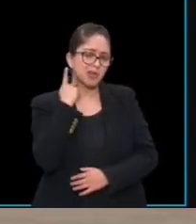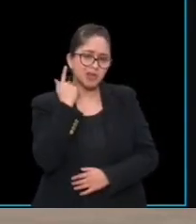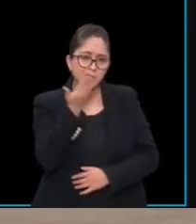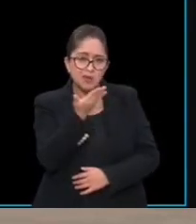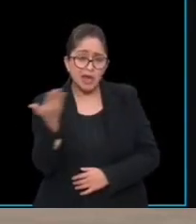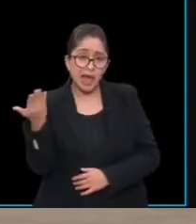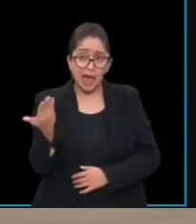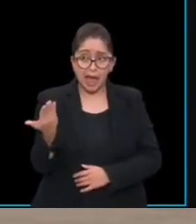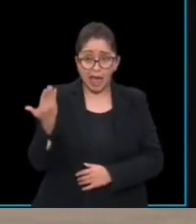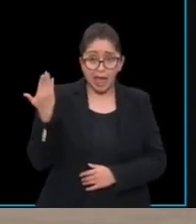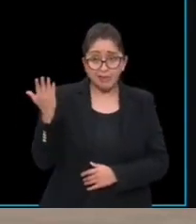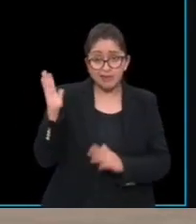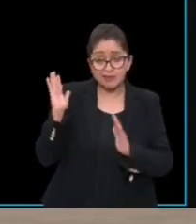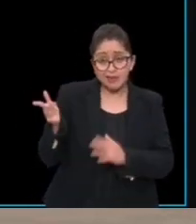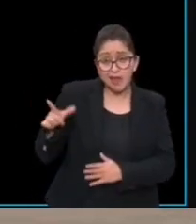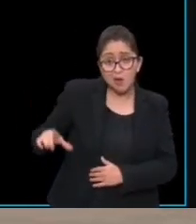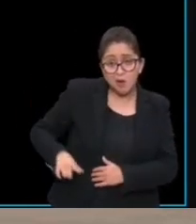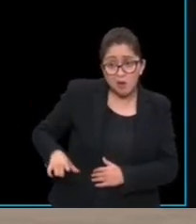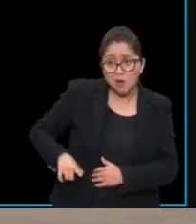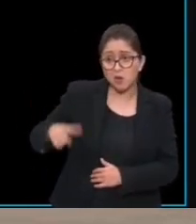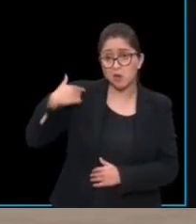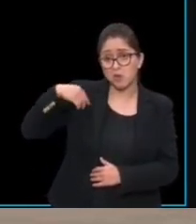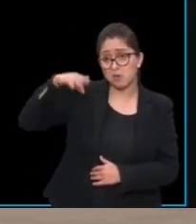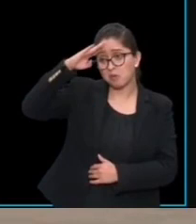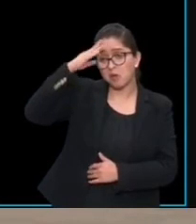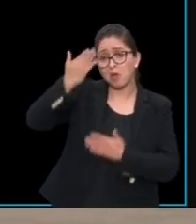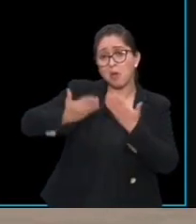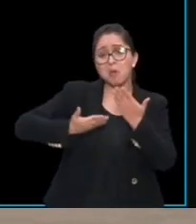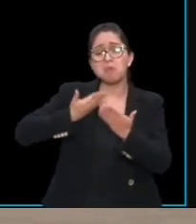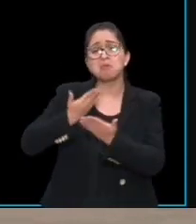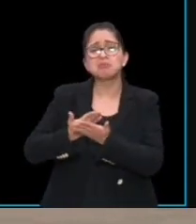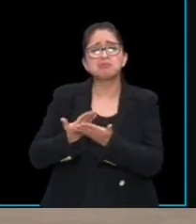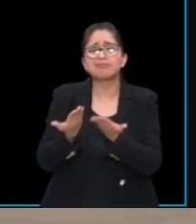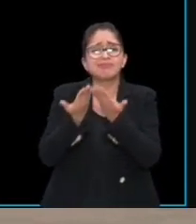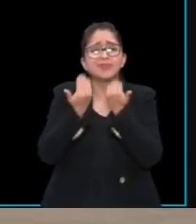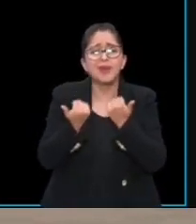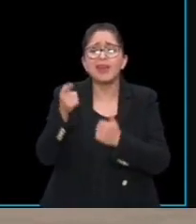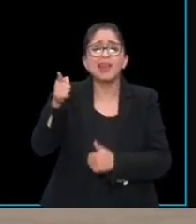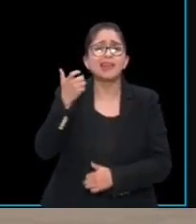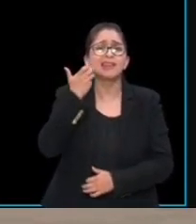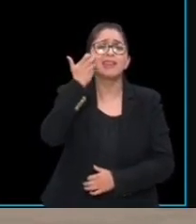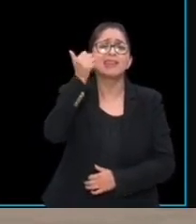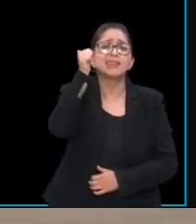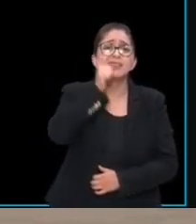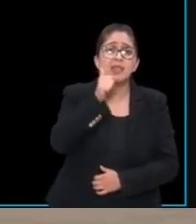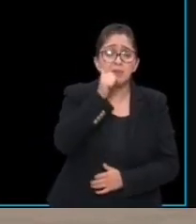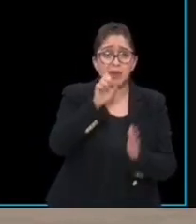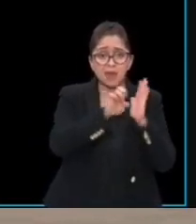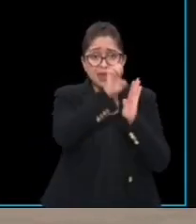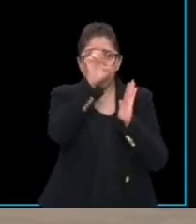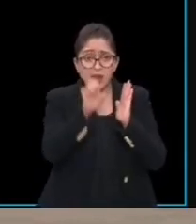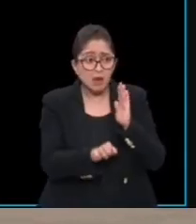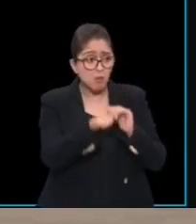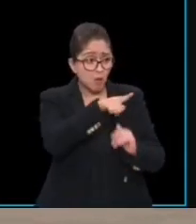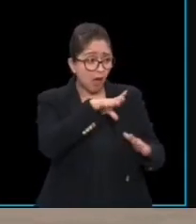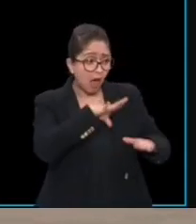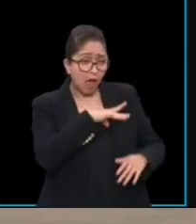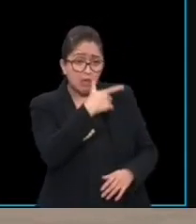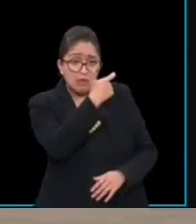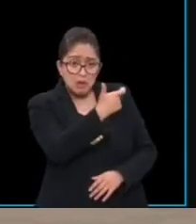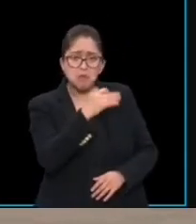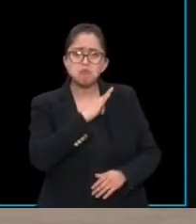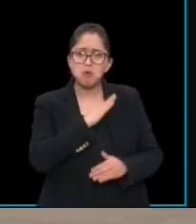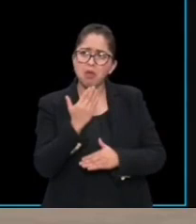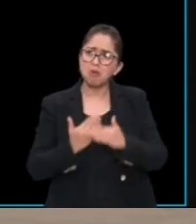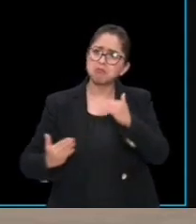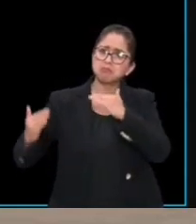quienes ya gobernaron, pues tampoco les va alternativa. Lo que ellos han planteado siempre es un país en el que si tienes dinero puedes subirte al segundo piso, puedes tener acceso